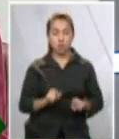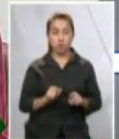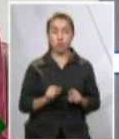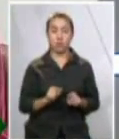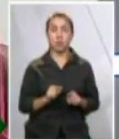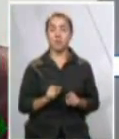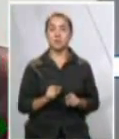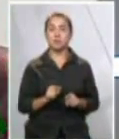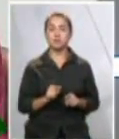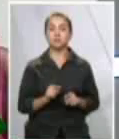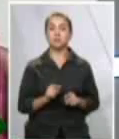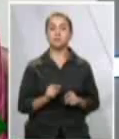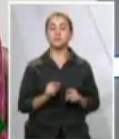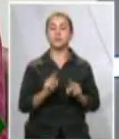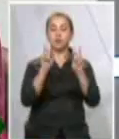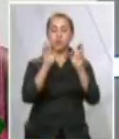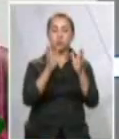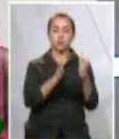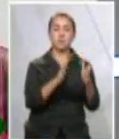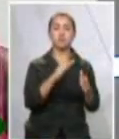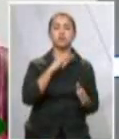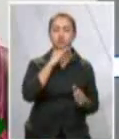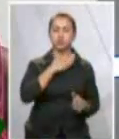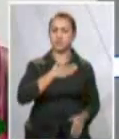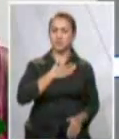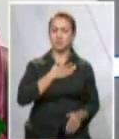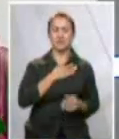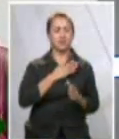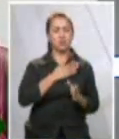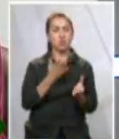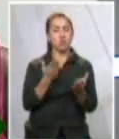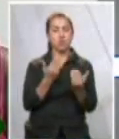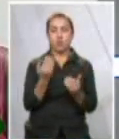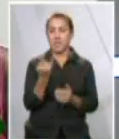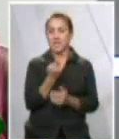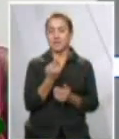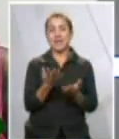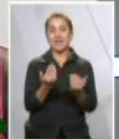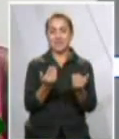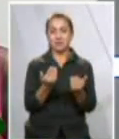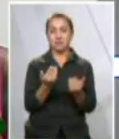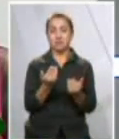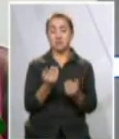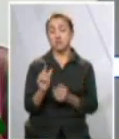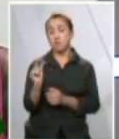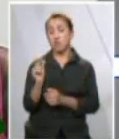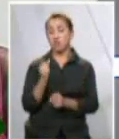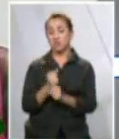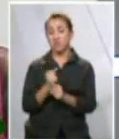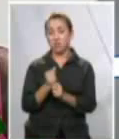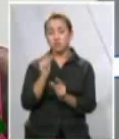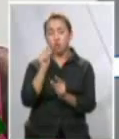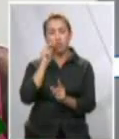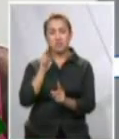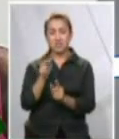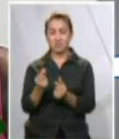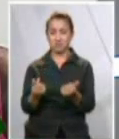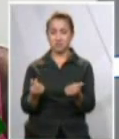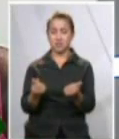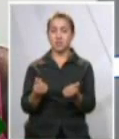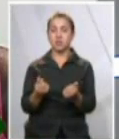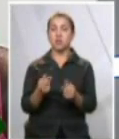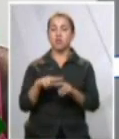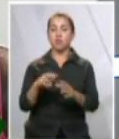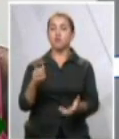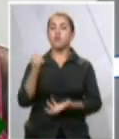un ámbito suficientemente necesario y poco trabajado. Ministra, ¿de cuánto es ese fondo